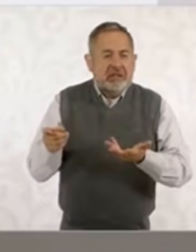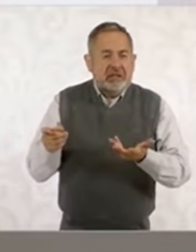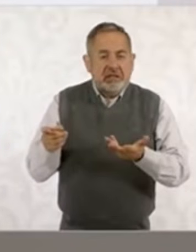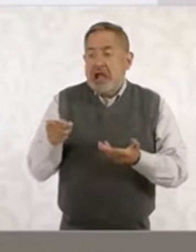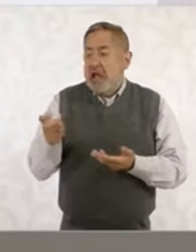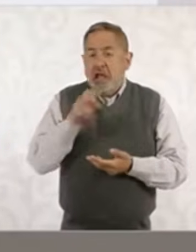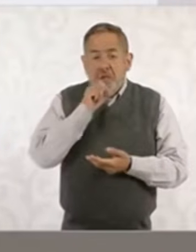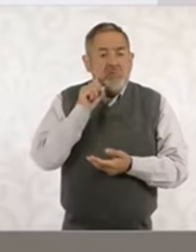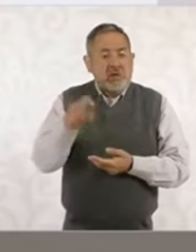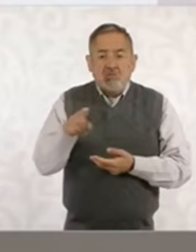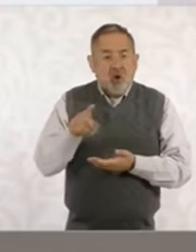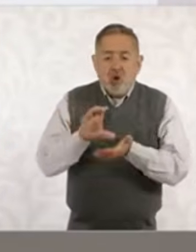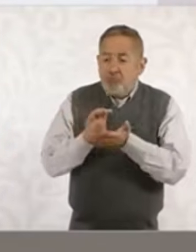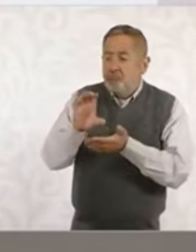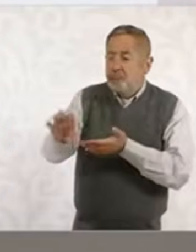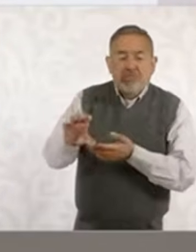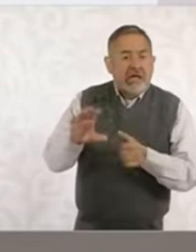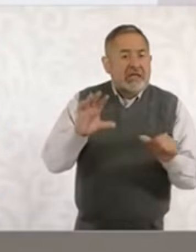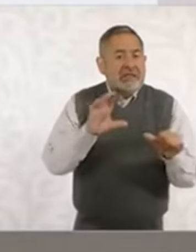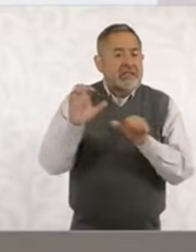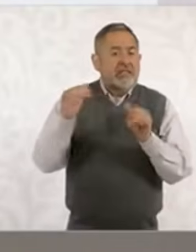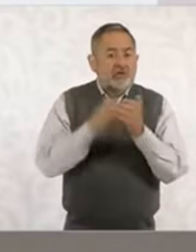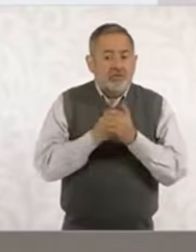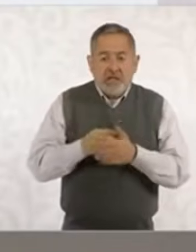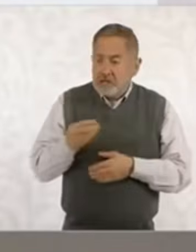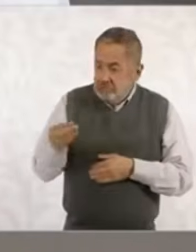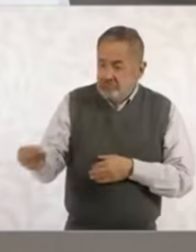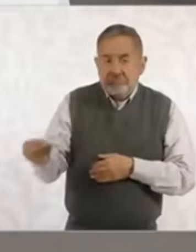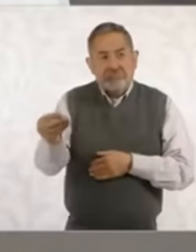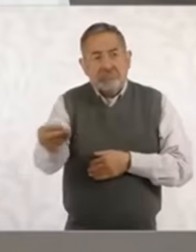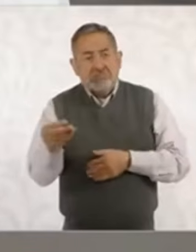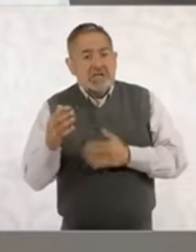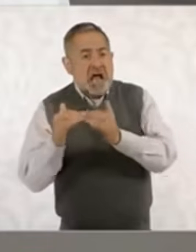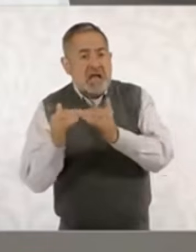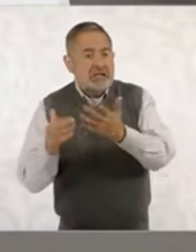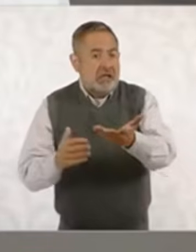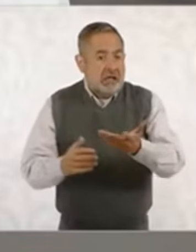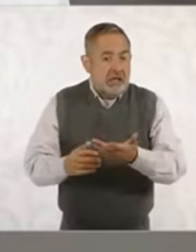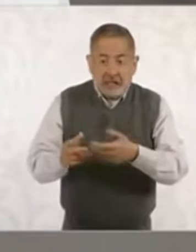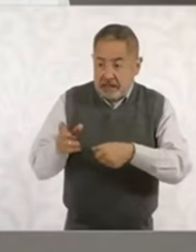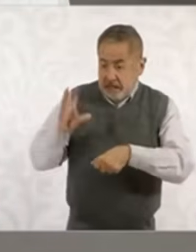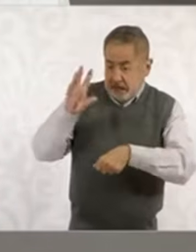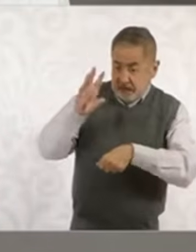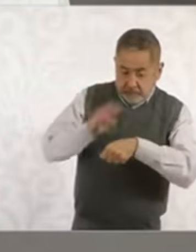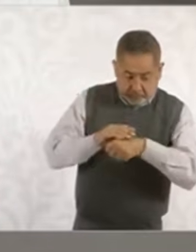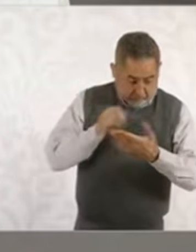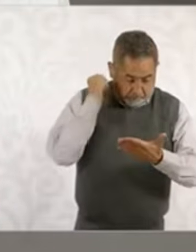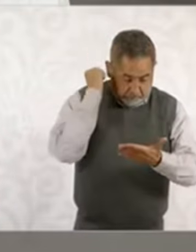ese mismo monto, 600,000, de manera tal que al autorizarse el crédito